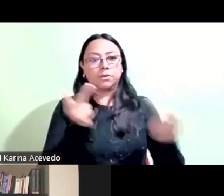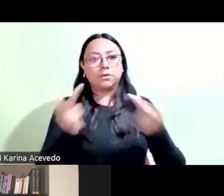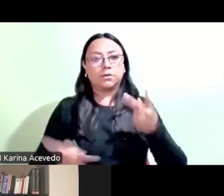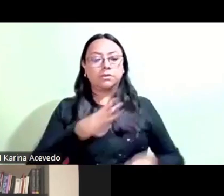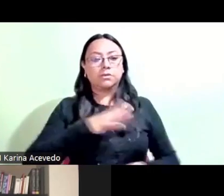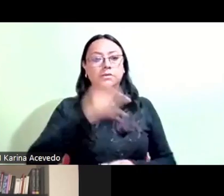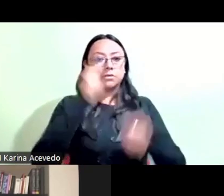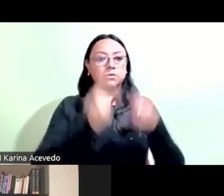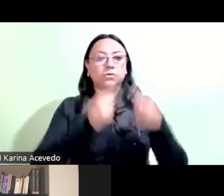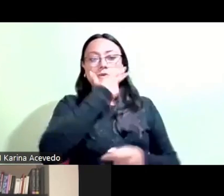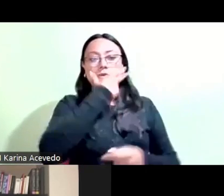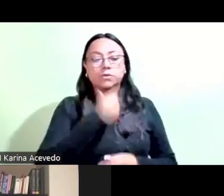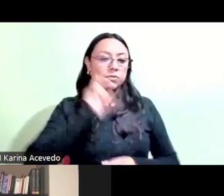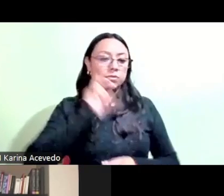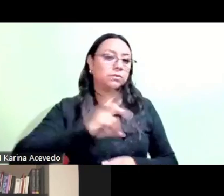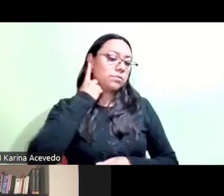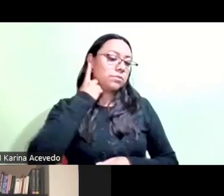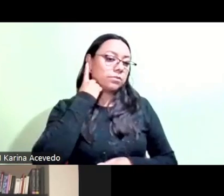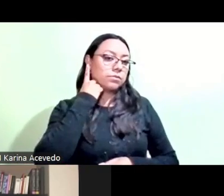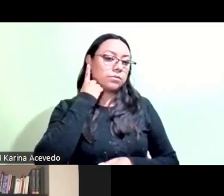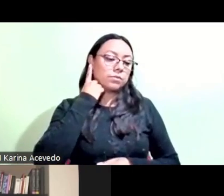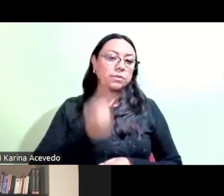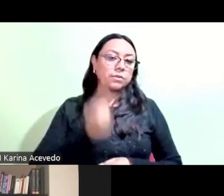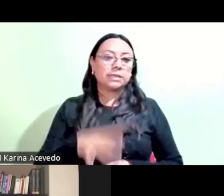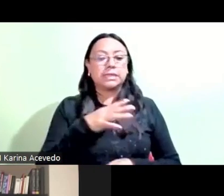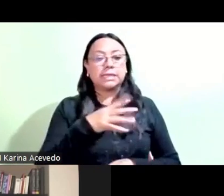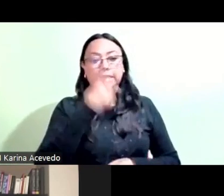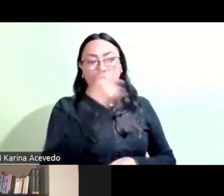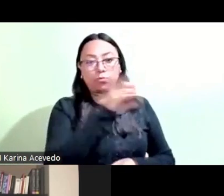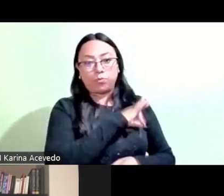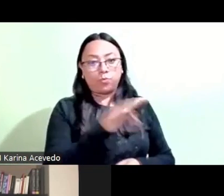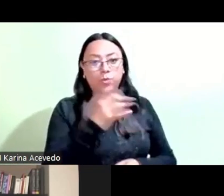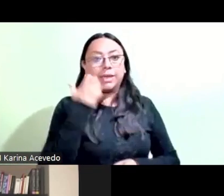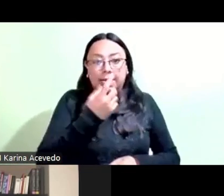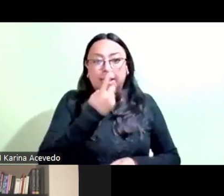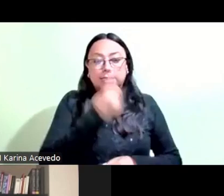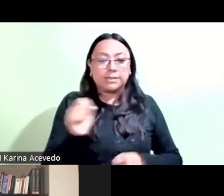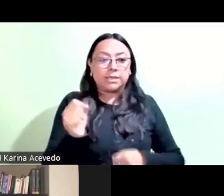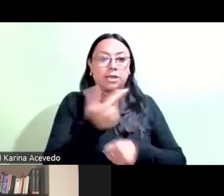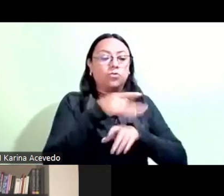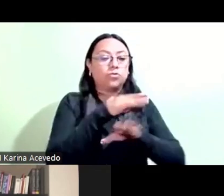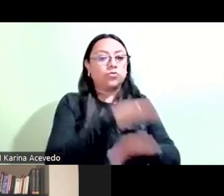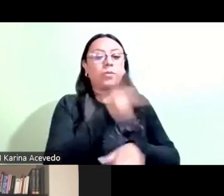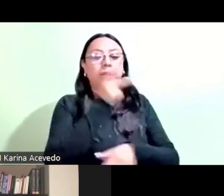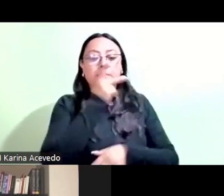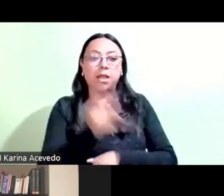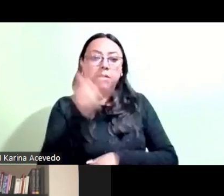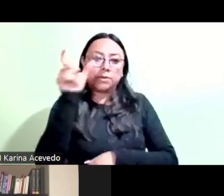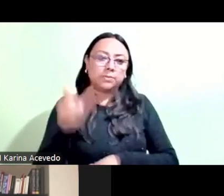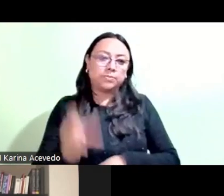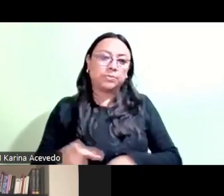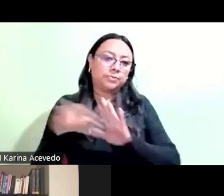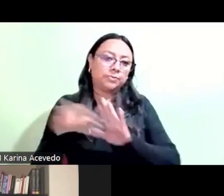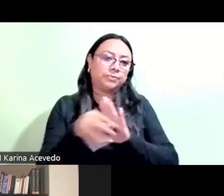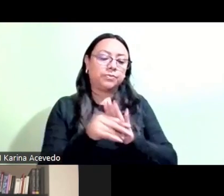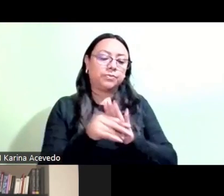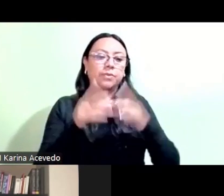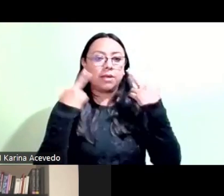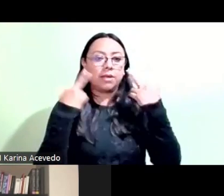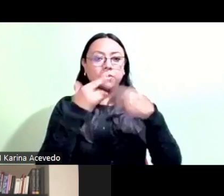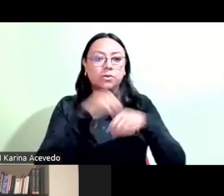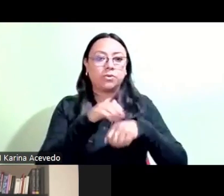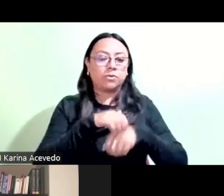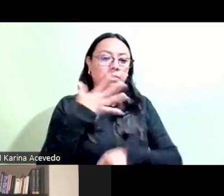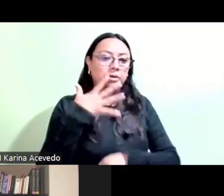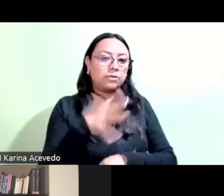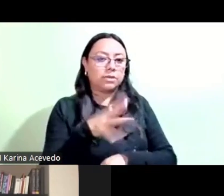diputada, algún imputado tiene alguna consideración respecto a la versión estenográfica de la 10ª sesión